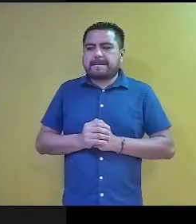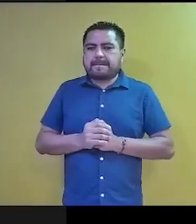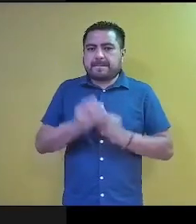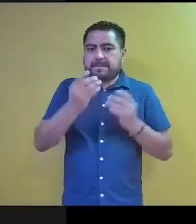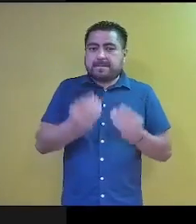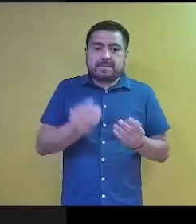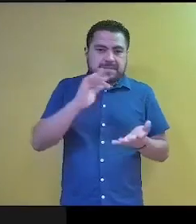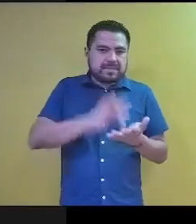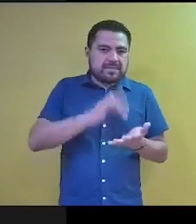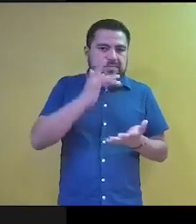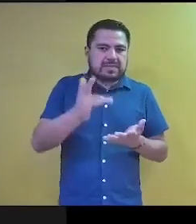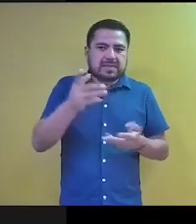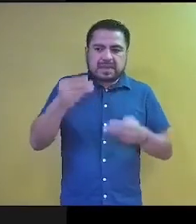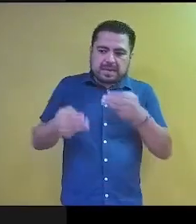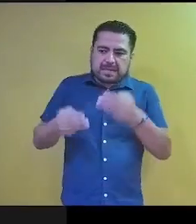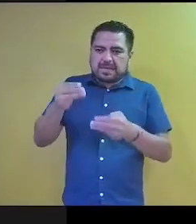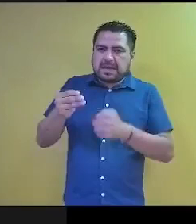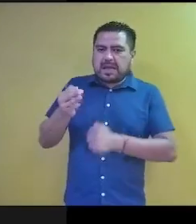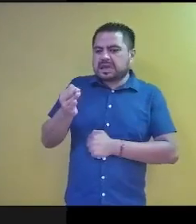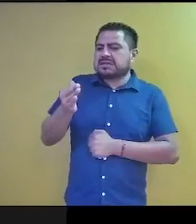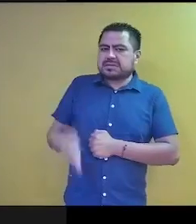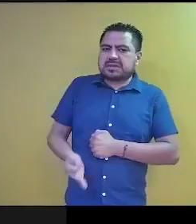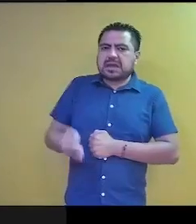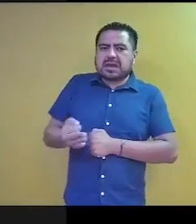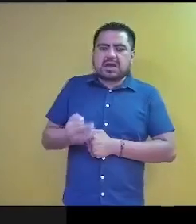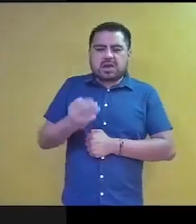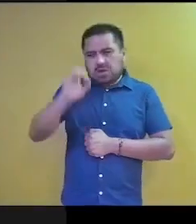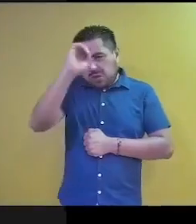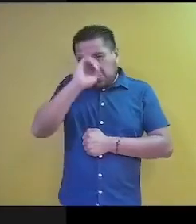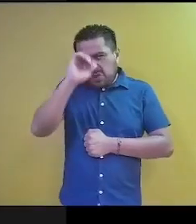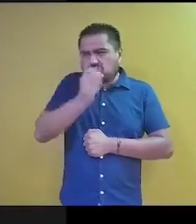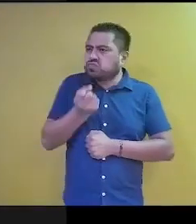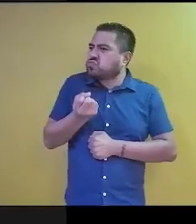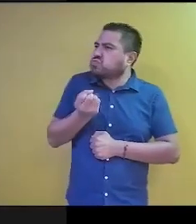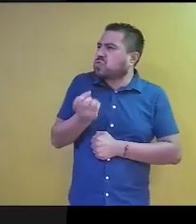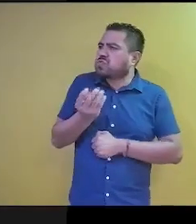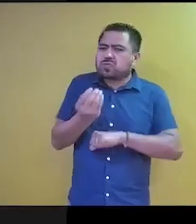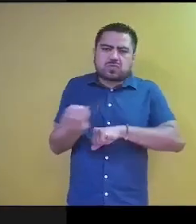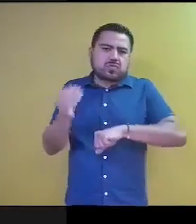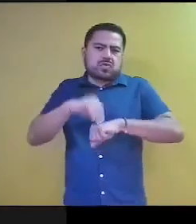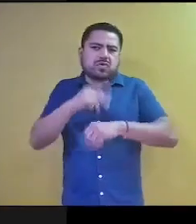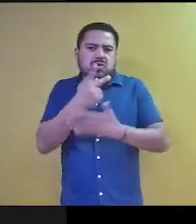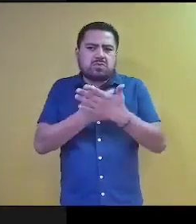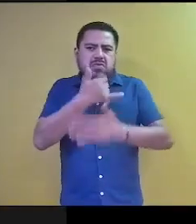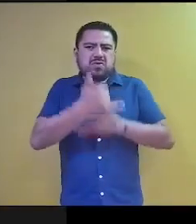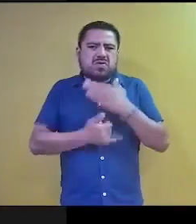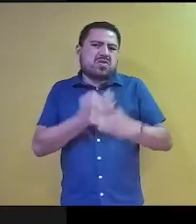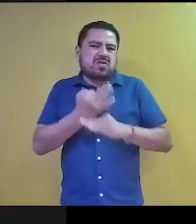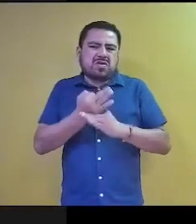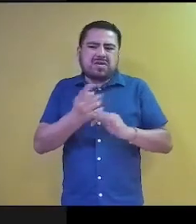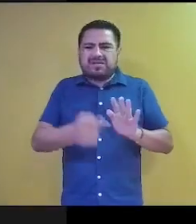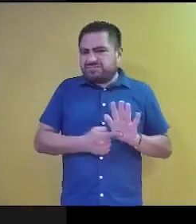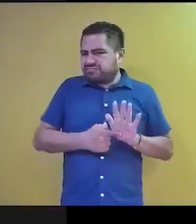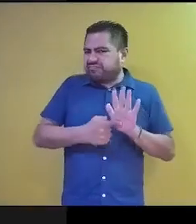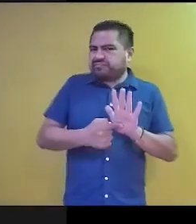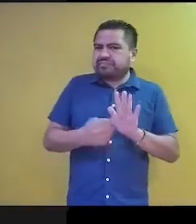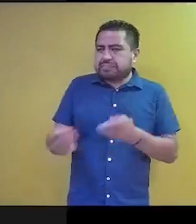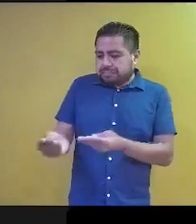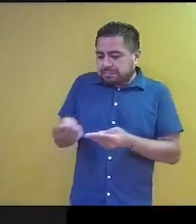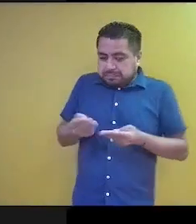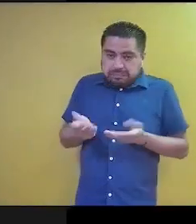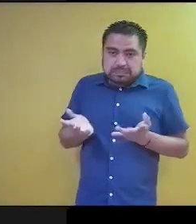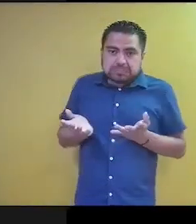Muchas gracias, magistrada, por aceptar estas observaciones e incorporarlas al proyecto que se nos presenta.